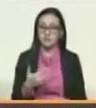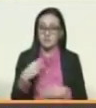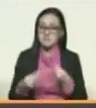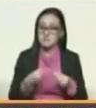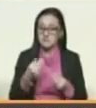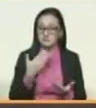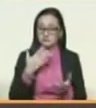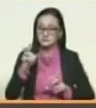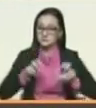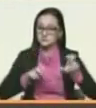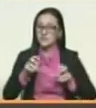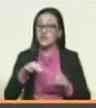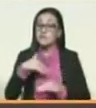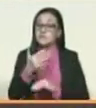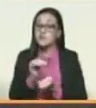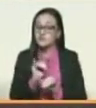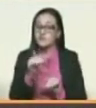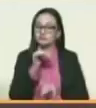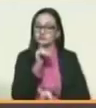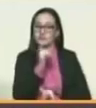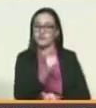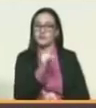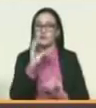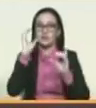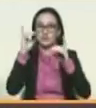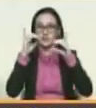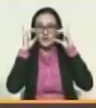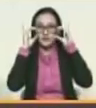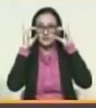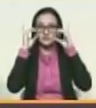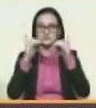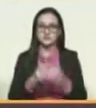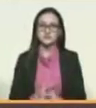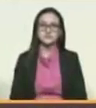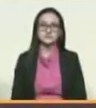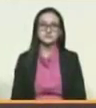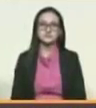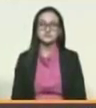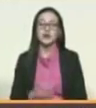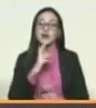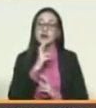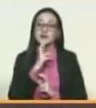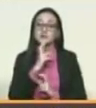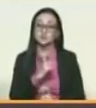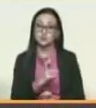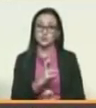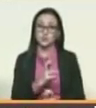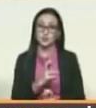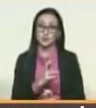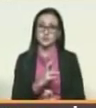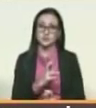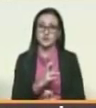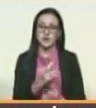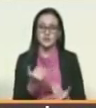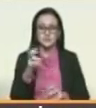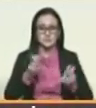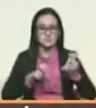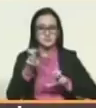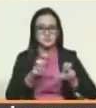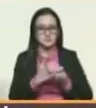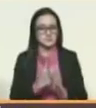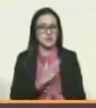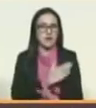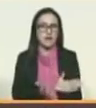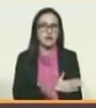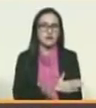posteriormente le informaremos a la Presidenta de la Asamblea Nacional Constituyente los resultados de esta evaluación técnica